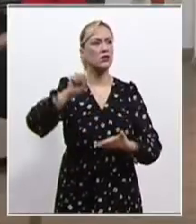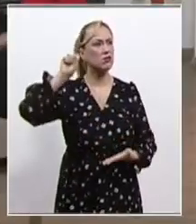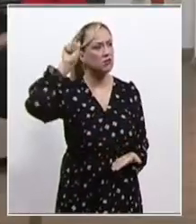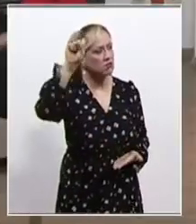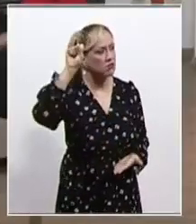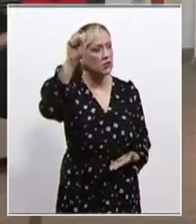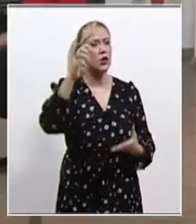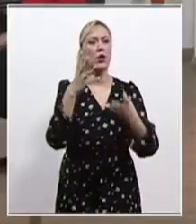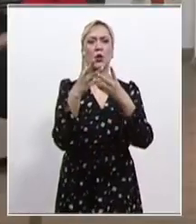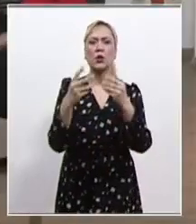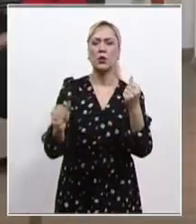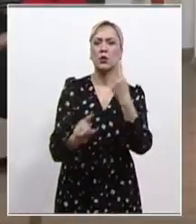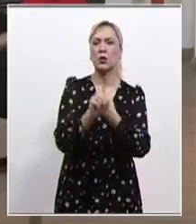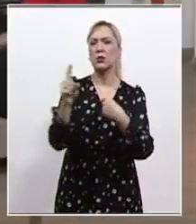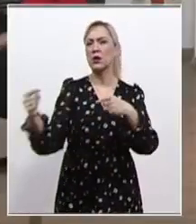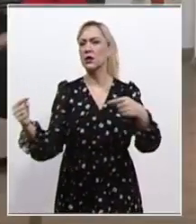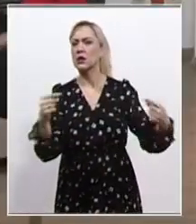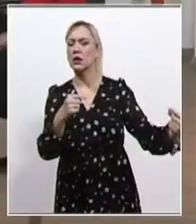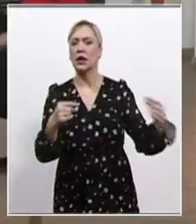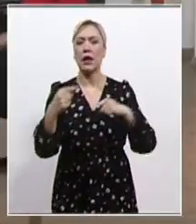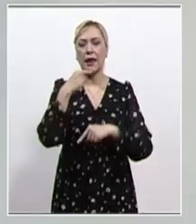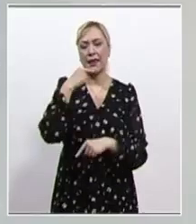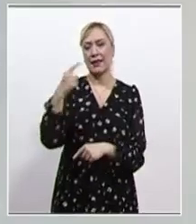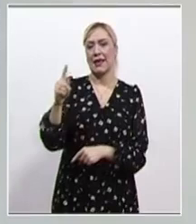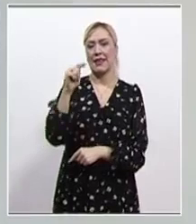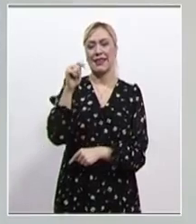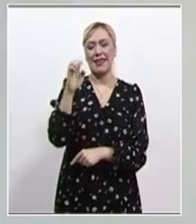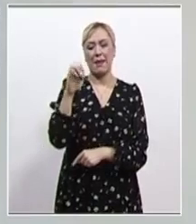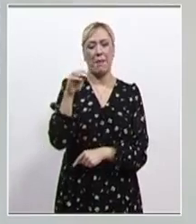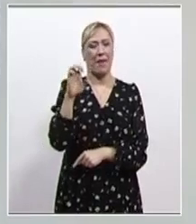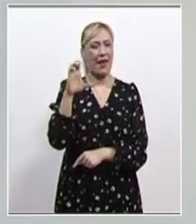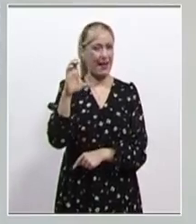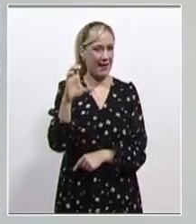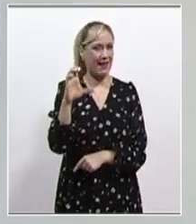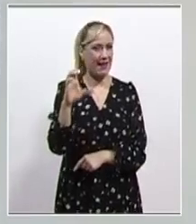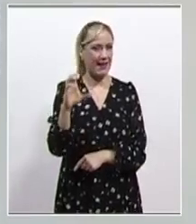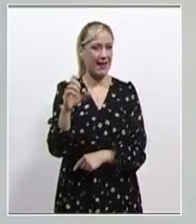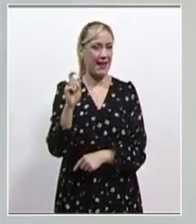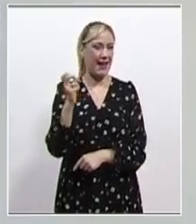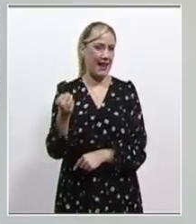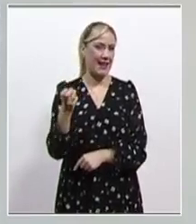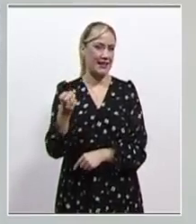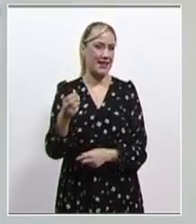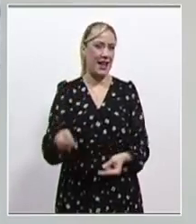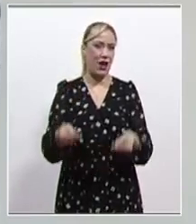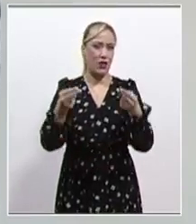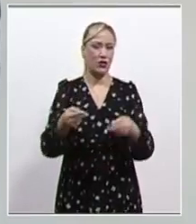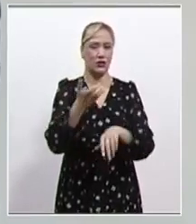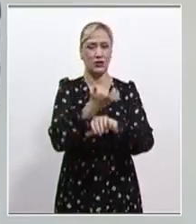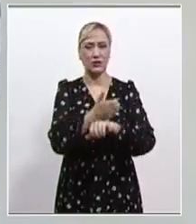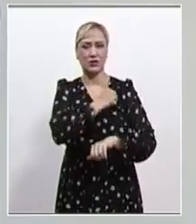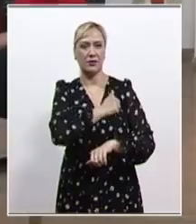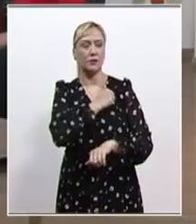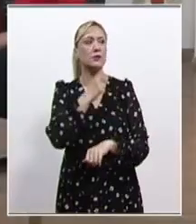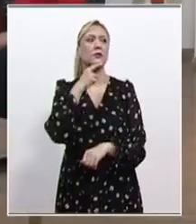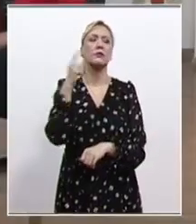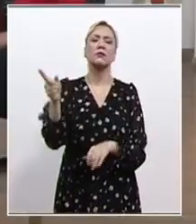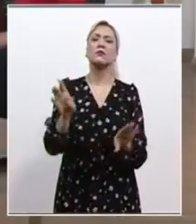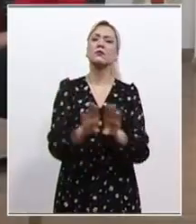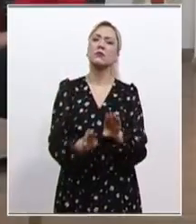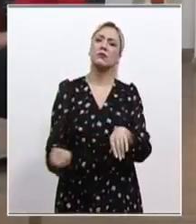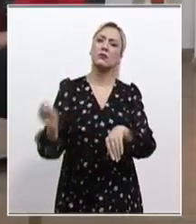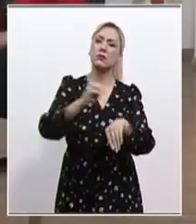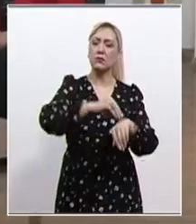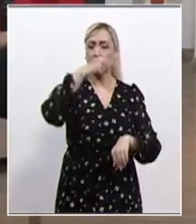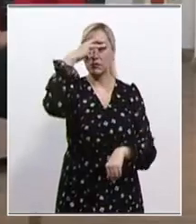de solución de controversias que prevé el TEMEC. El magistrado Héctor Orduña Sosa explicó que el mecanismo le fue impuesto a